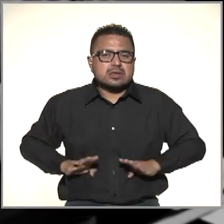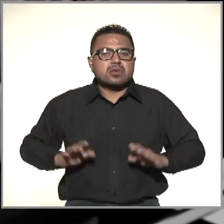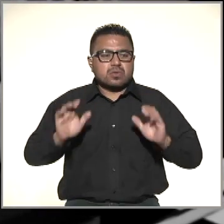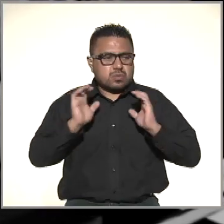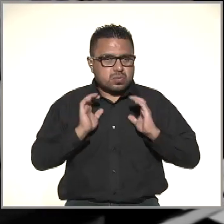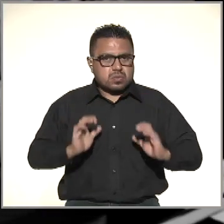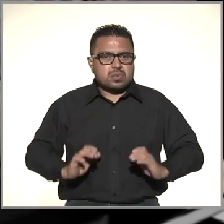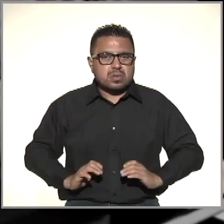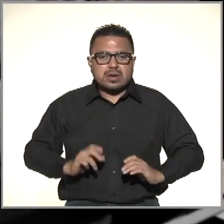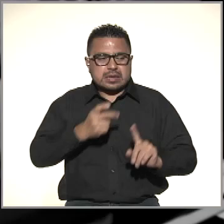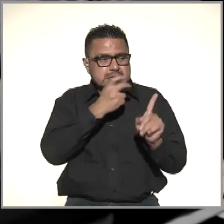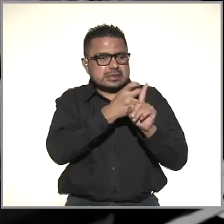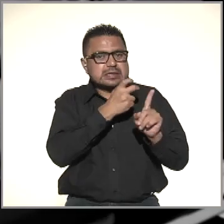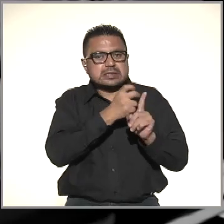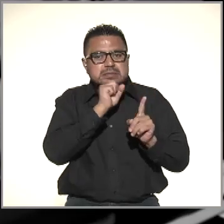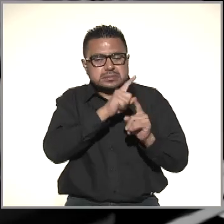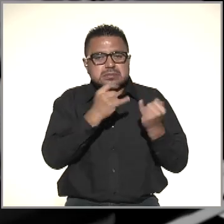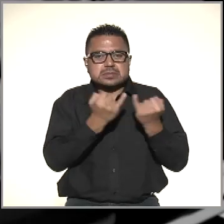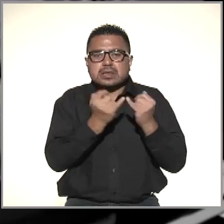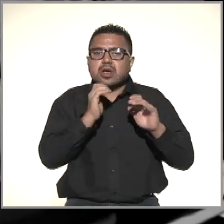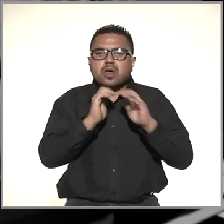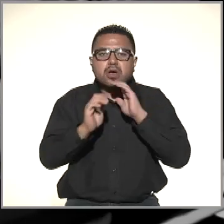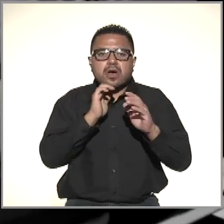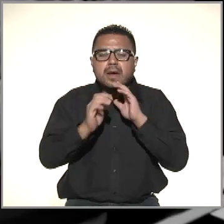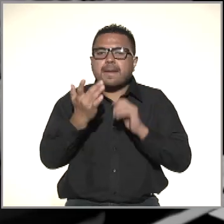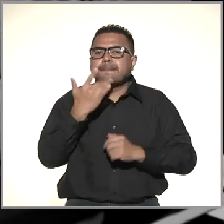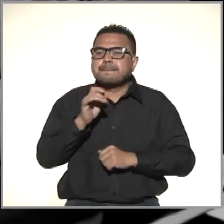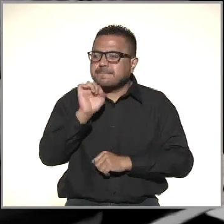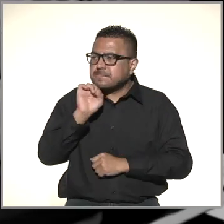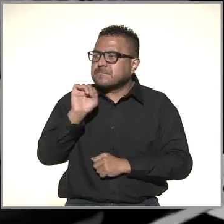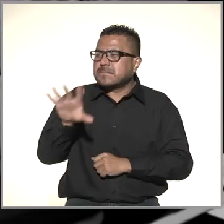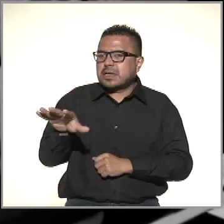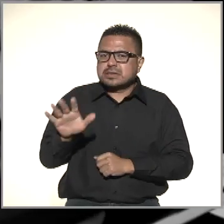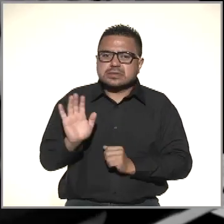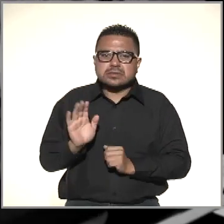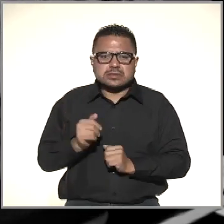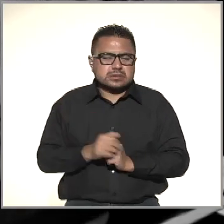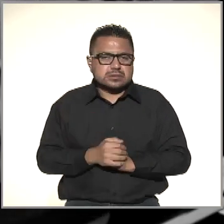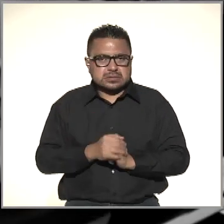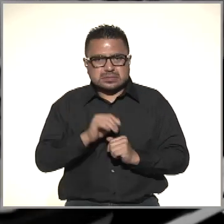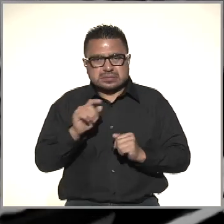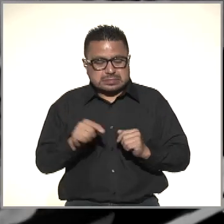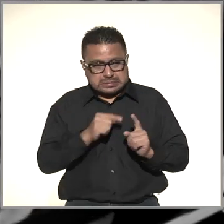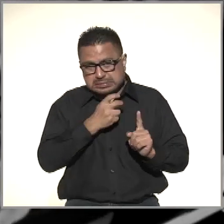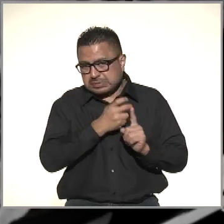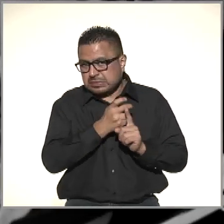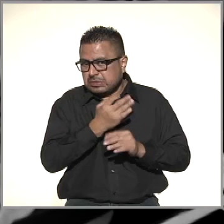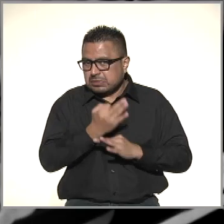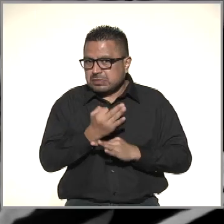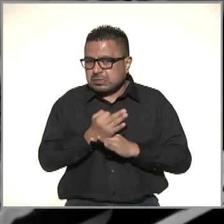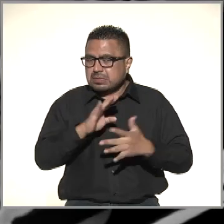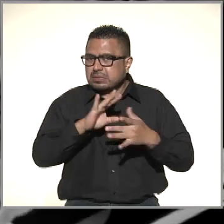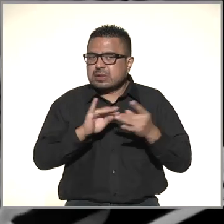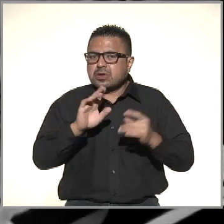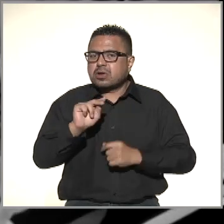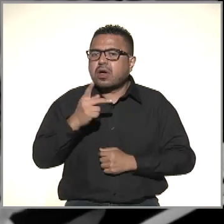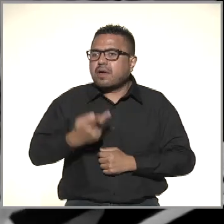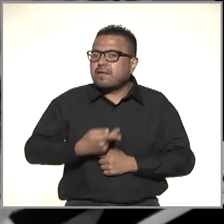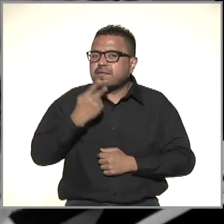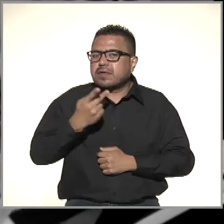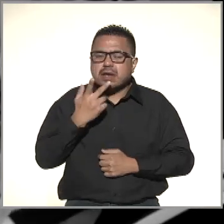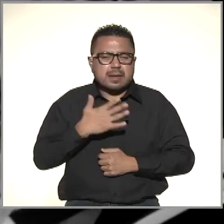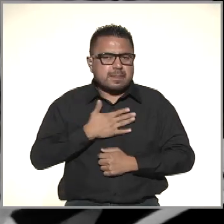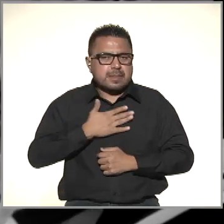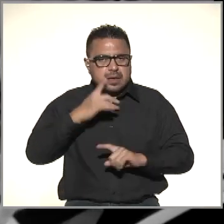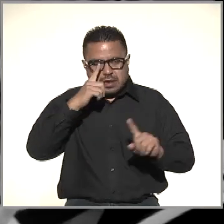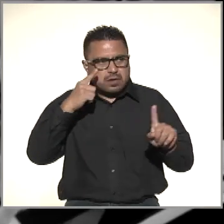cuerpo. Eso también nos comunica mensajes. Ahora, aquí el punto es que en la dimensión no verbal, por lo menos desde mi